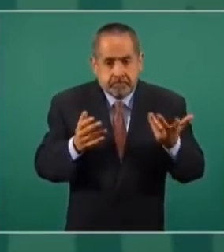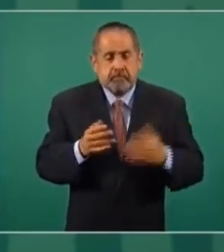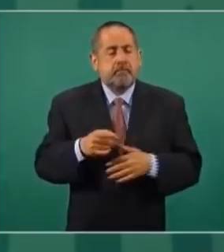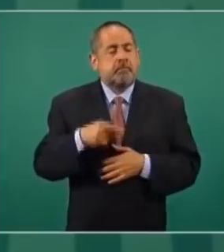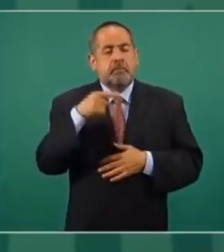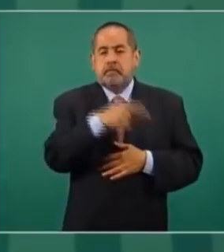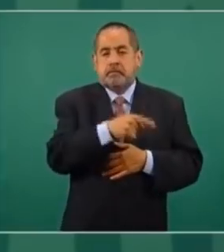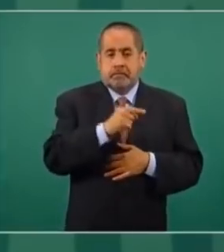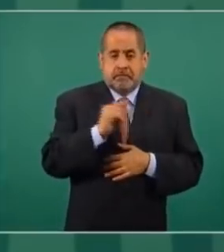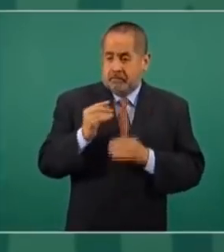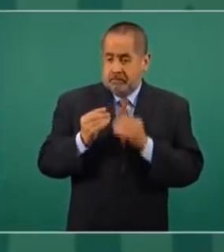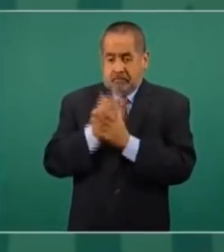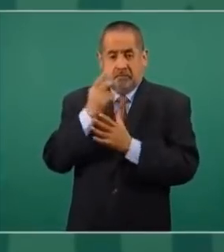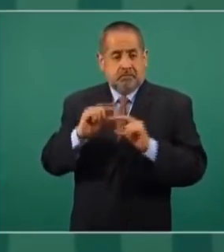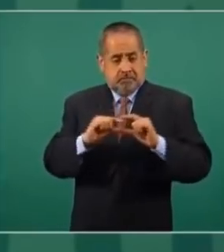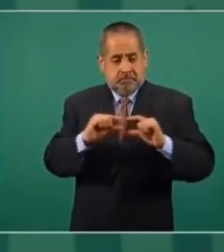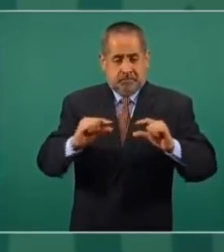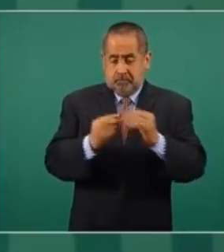la vacuna es tan reciente.